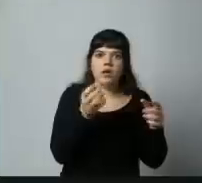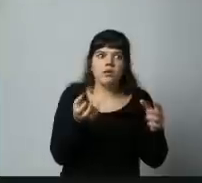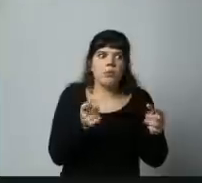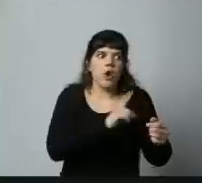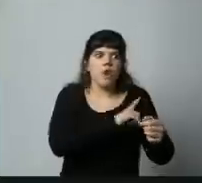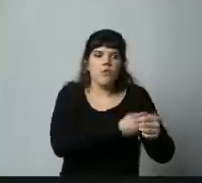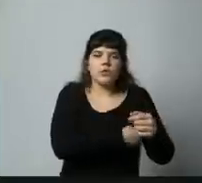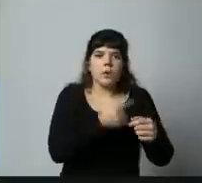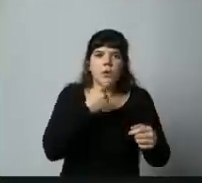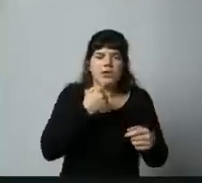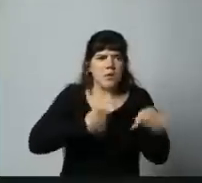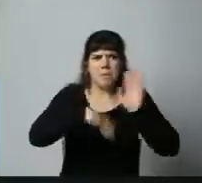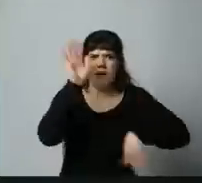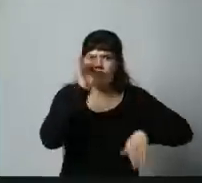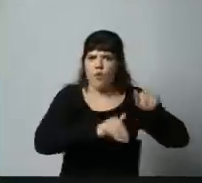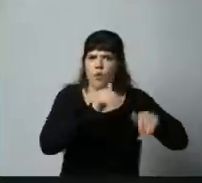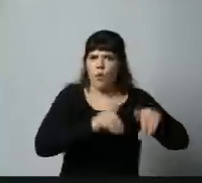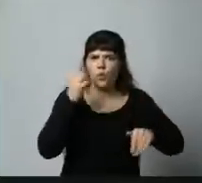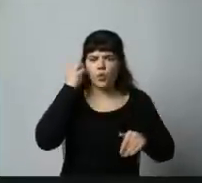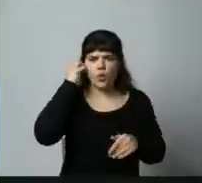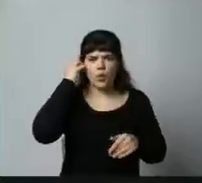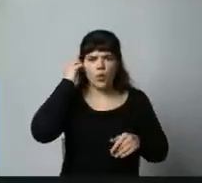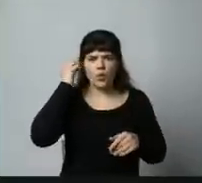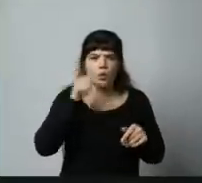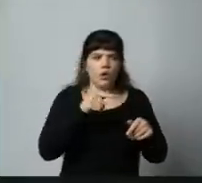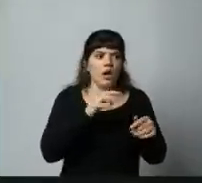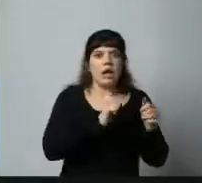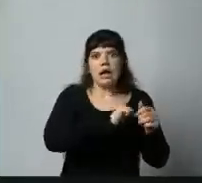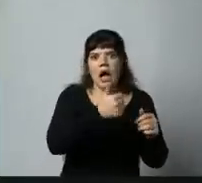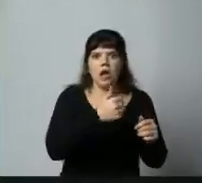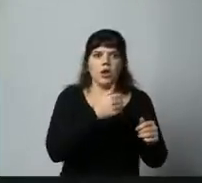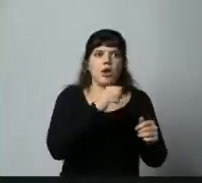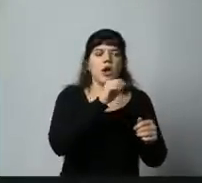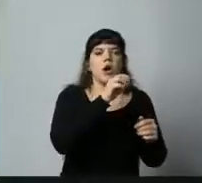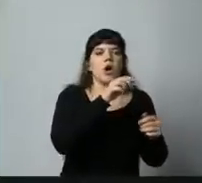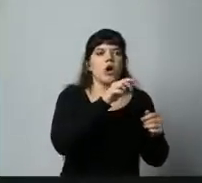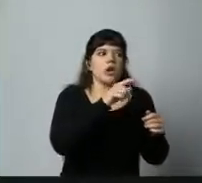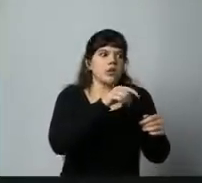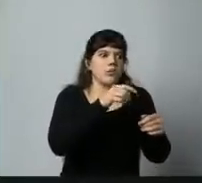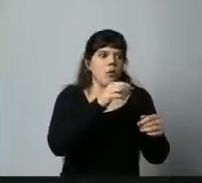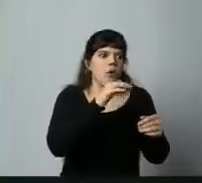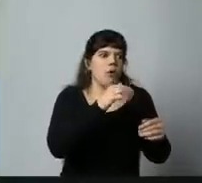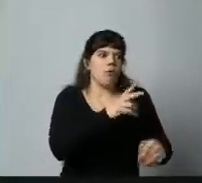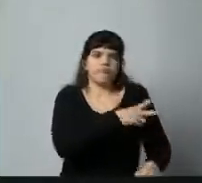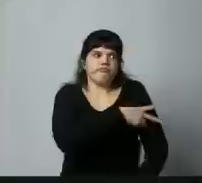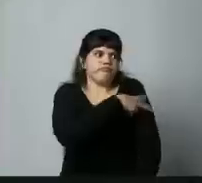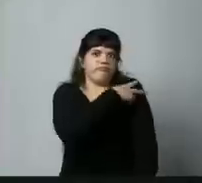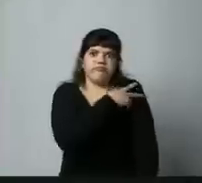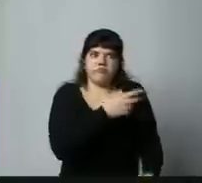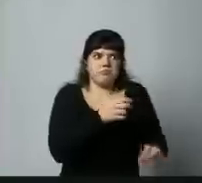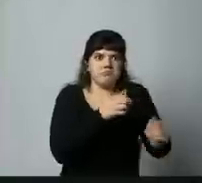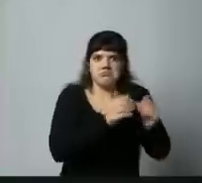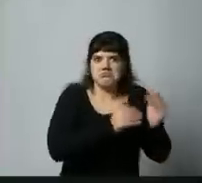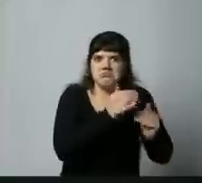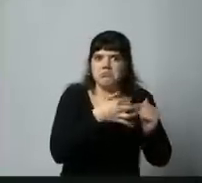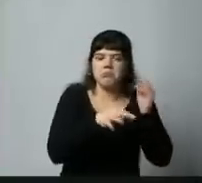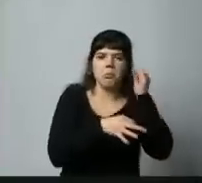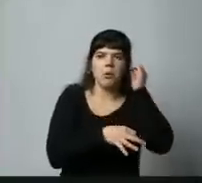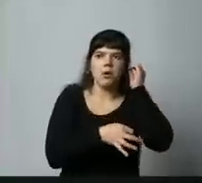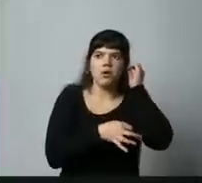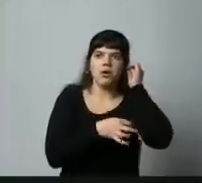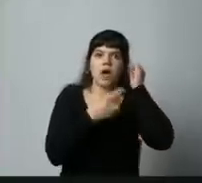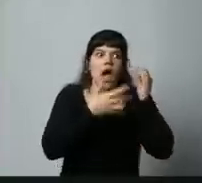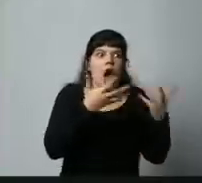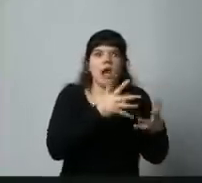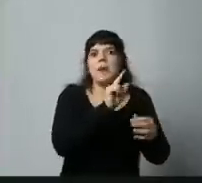política más votada ganó prefecturas claves como la de pichincha y un montón de cargos electivos Y hoy por hoy marcha como